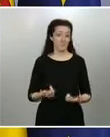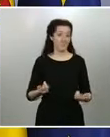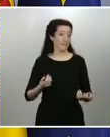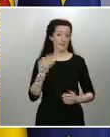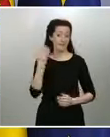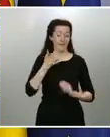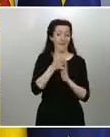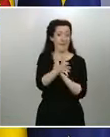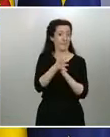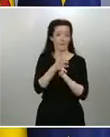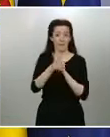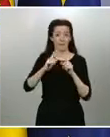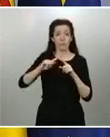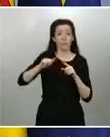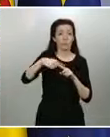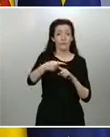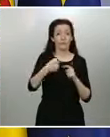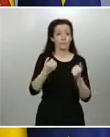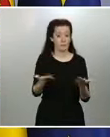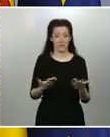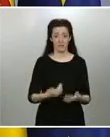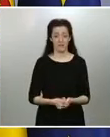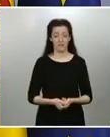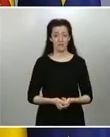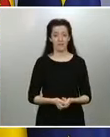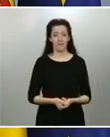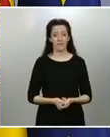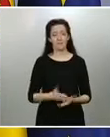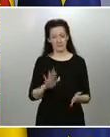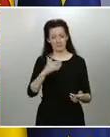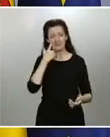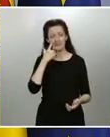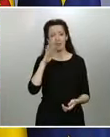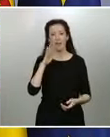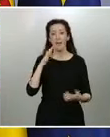fíjese aunque el gobierno pudiera